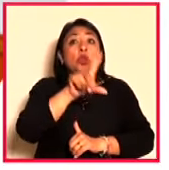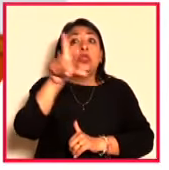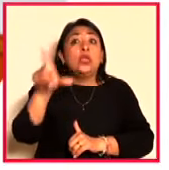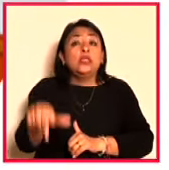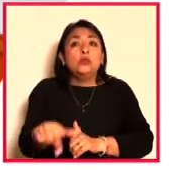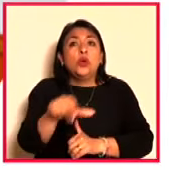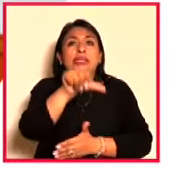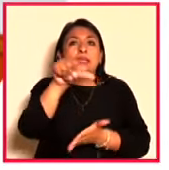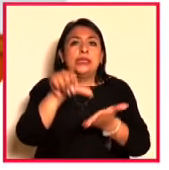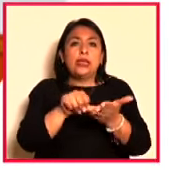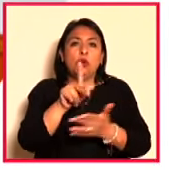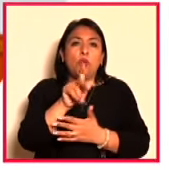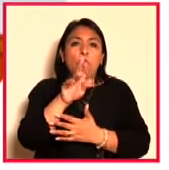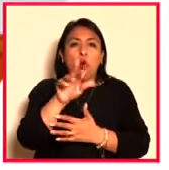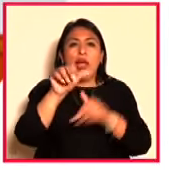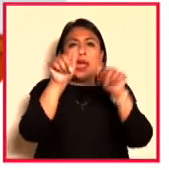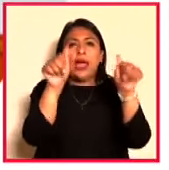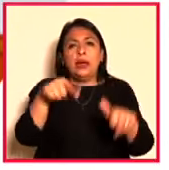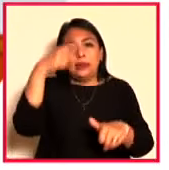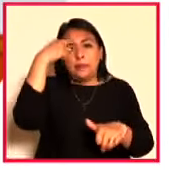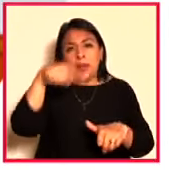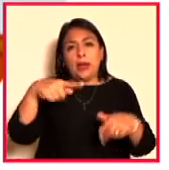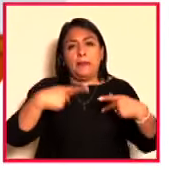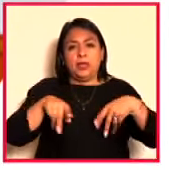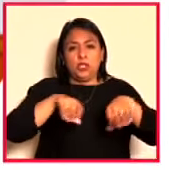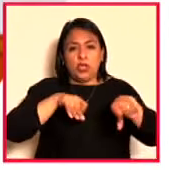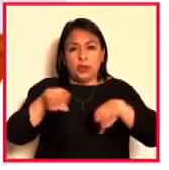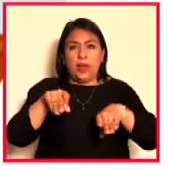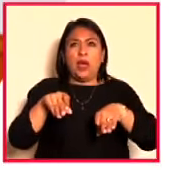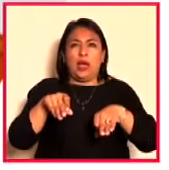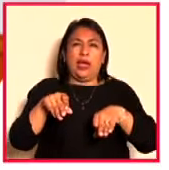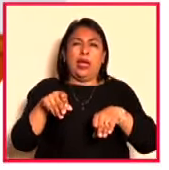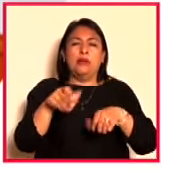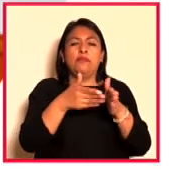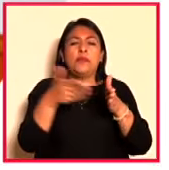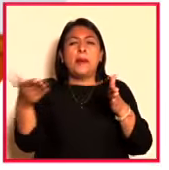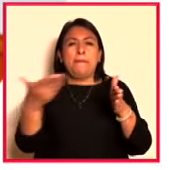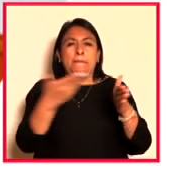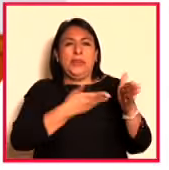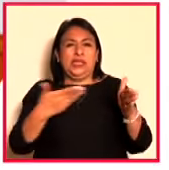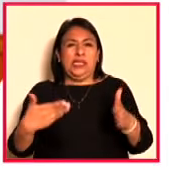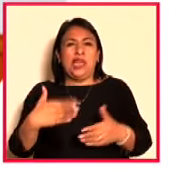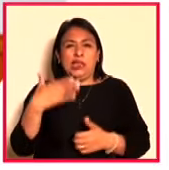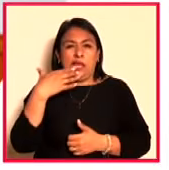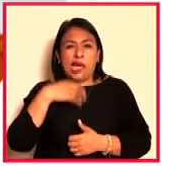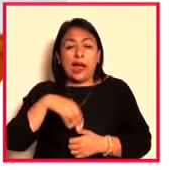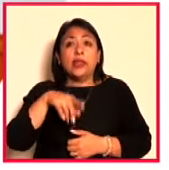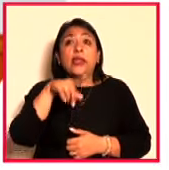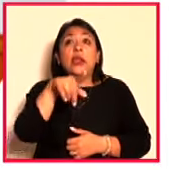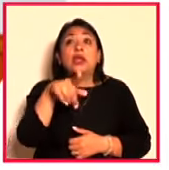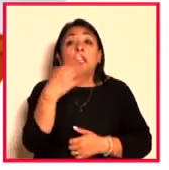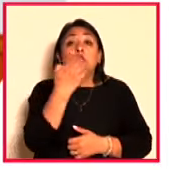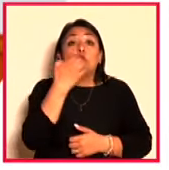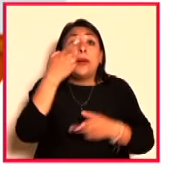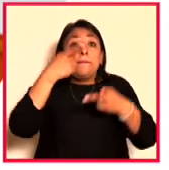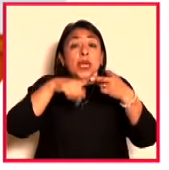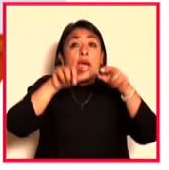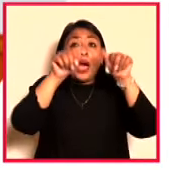Centros Populares de Arte para los Trabajadores, en el sexenio cardenista, las Escuelas de Iniciación Artística fueron establecidas